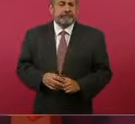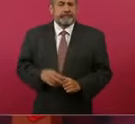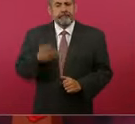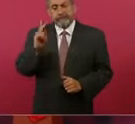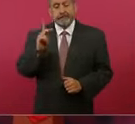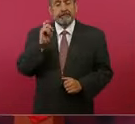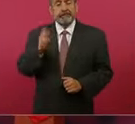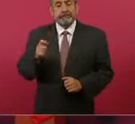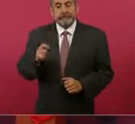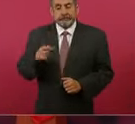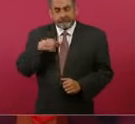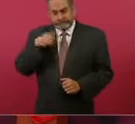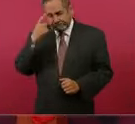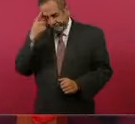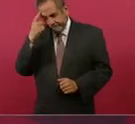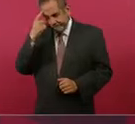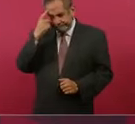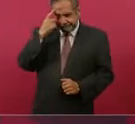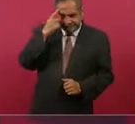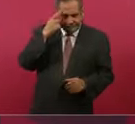Pero cuando hay que optar